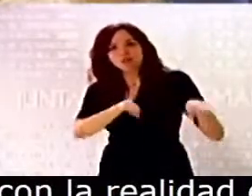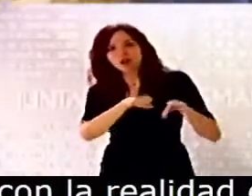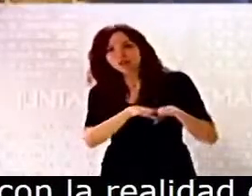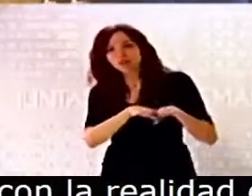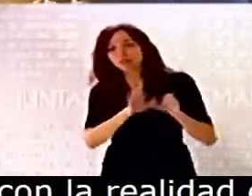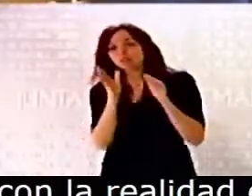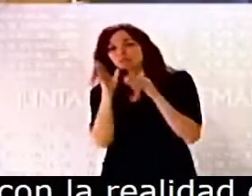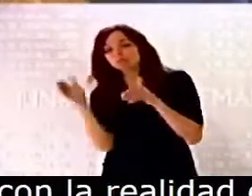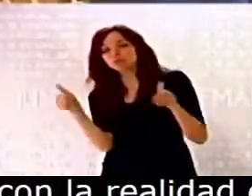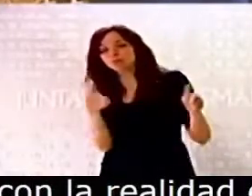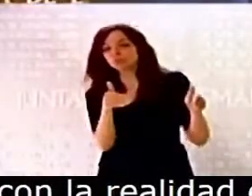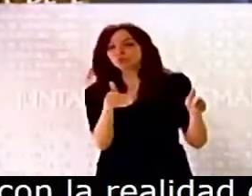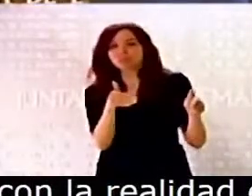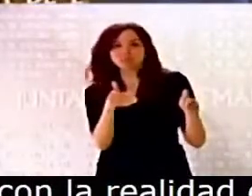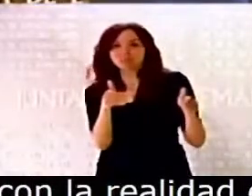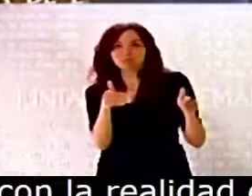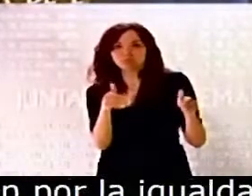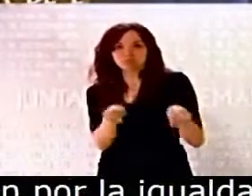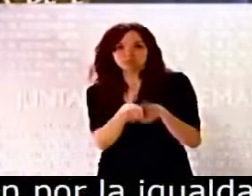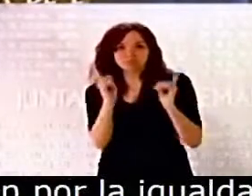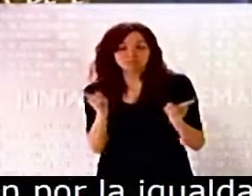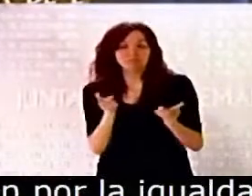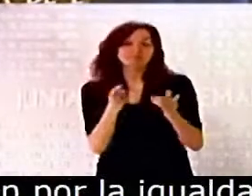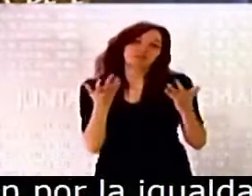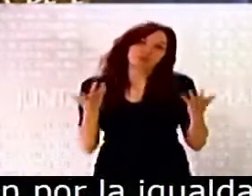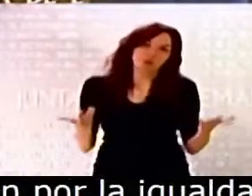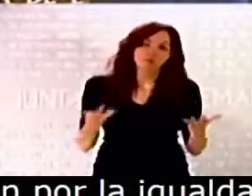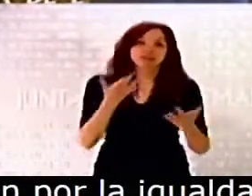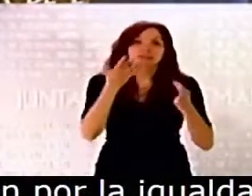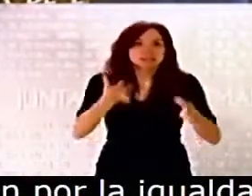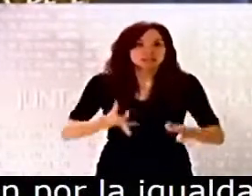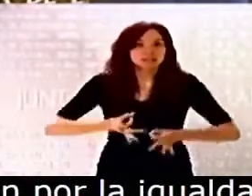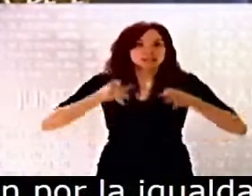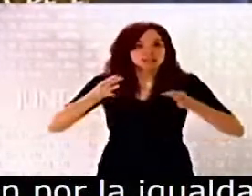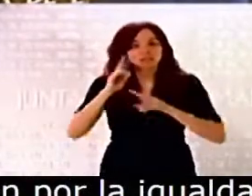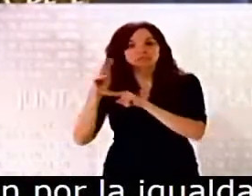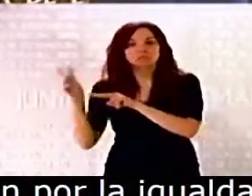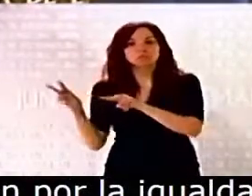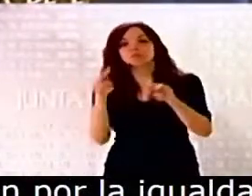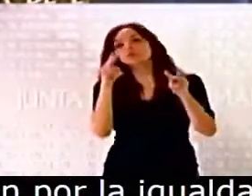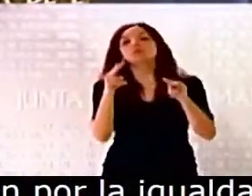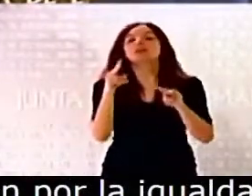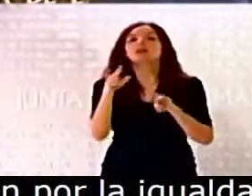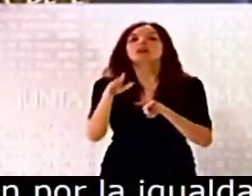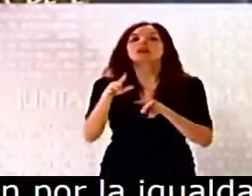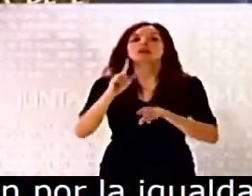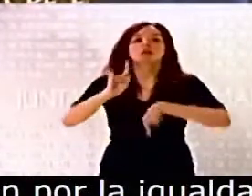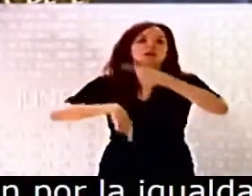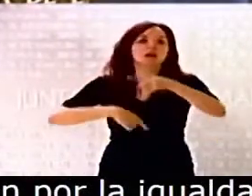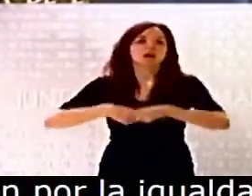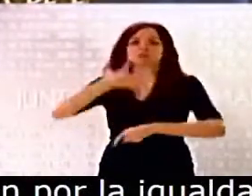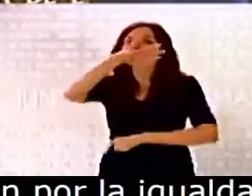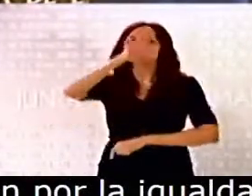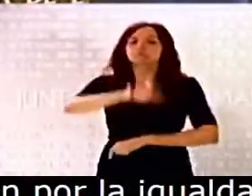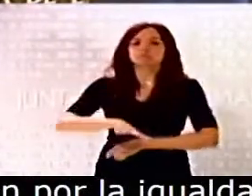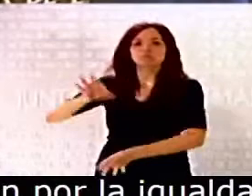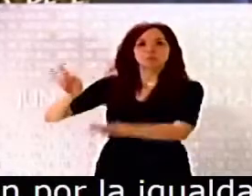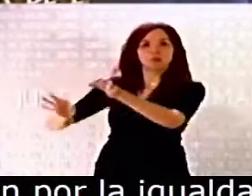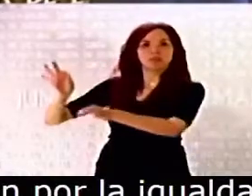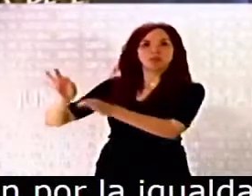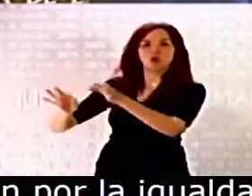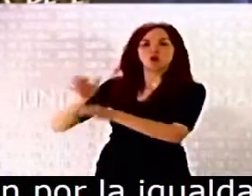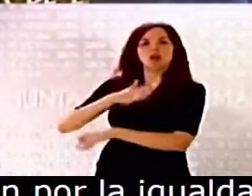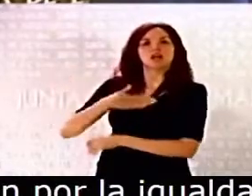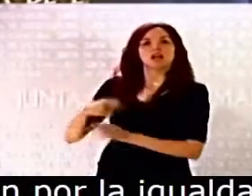generales. Y, hombre, cada vez que se han preocupado por la igualdad han ido a la puerta del Tribunal Constitucional a parar las leyes que